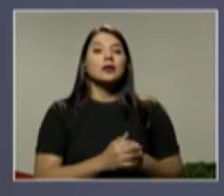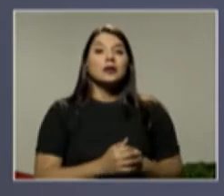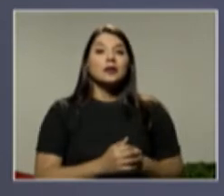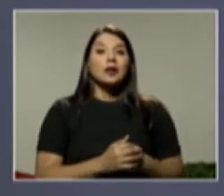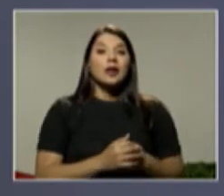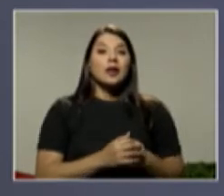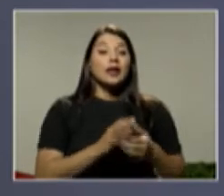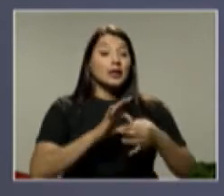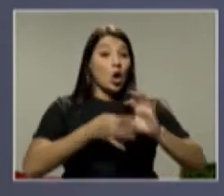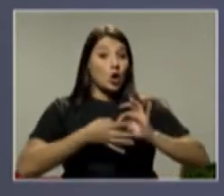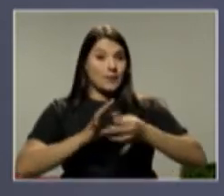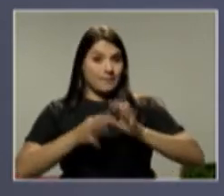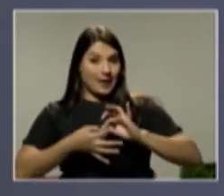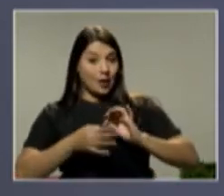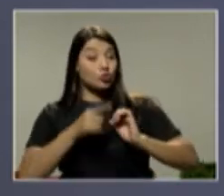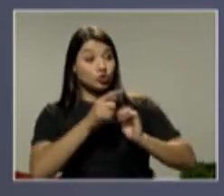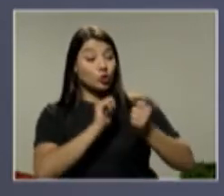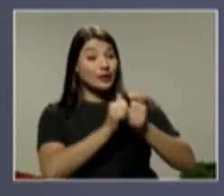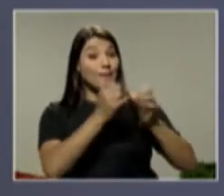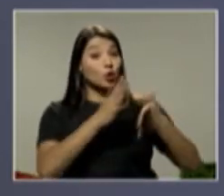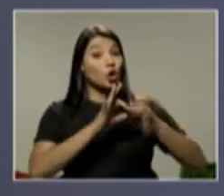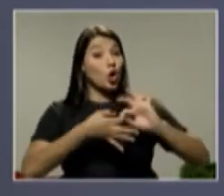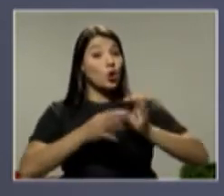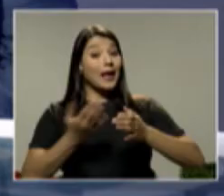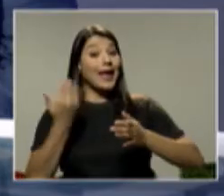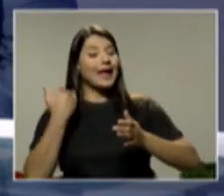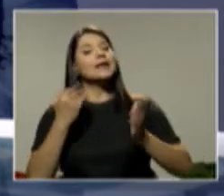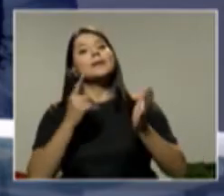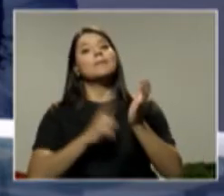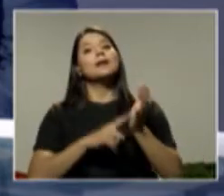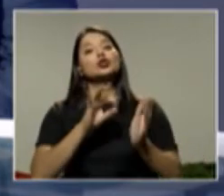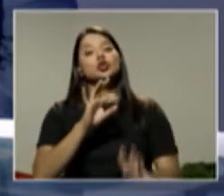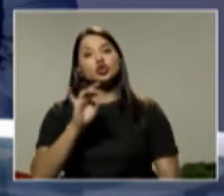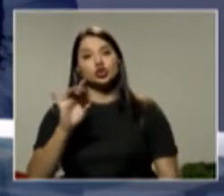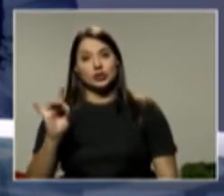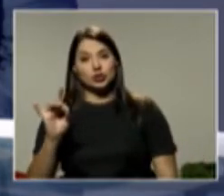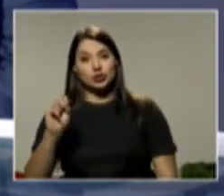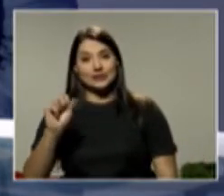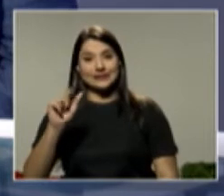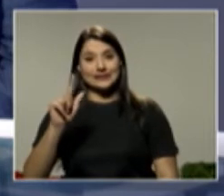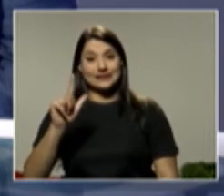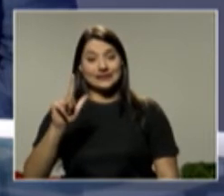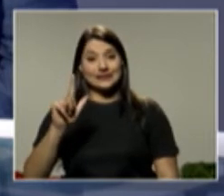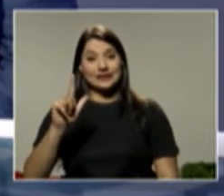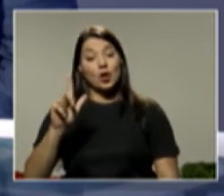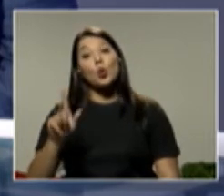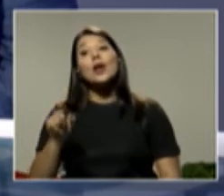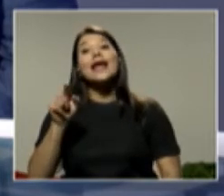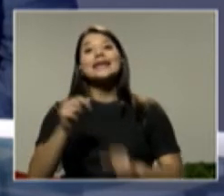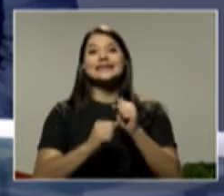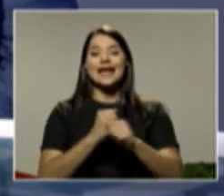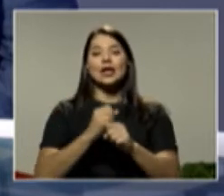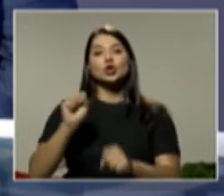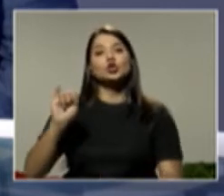de Olimpiadas, atleta olímpico en Seúl 88, el año en que Silvia ganó la medalla de plata, ¿verdad?